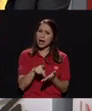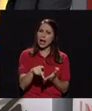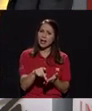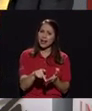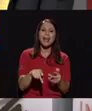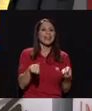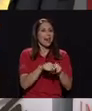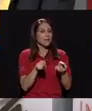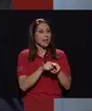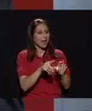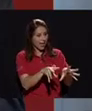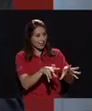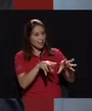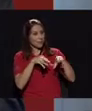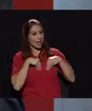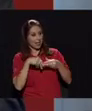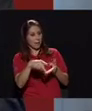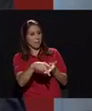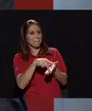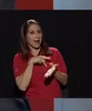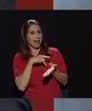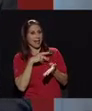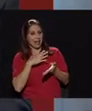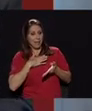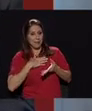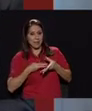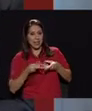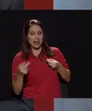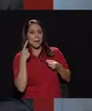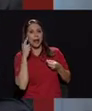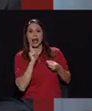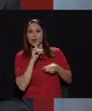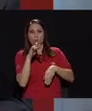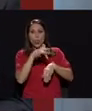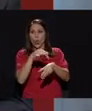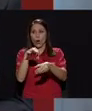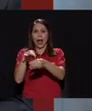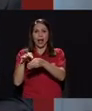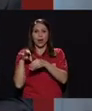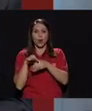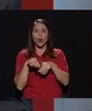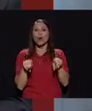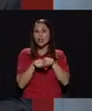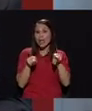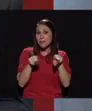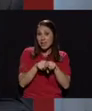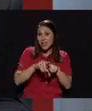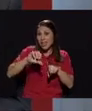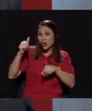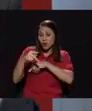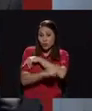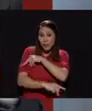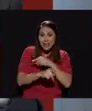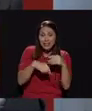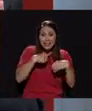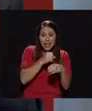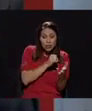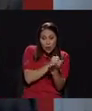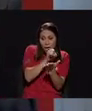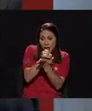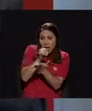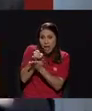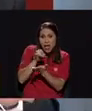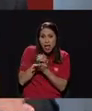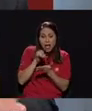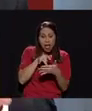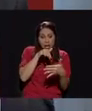disponibilidad de aceptar que le paguen para no tocarlo. O también transferencias de valor de otros estudios que se han hecho en otras latitudes semejantes, entonces